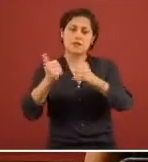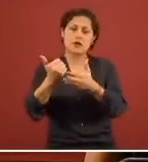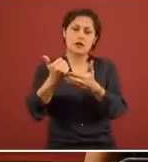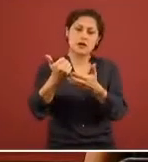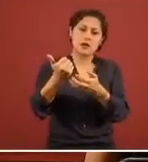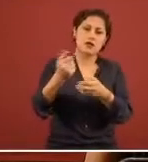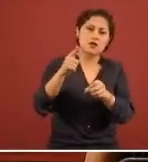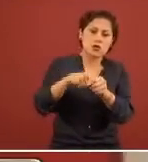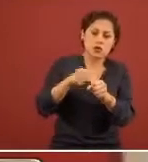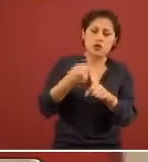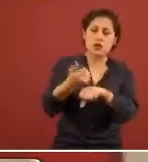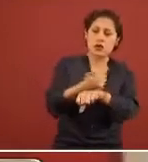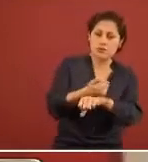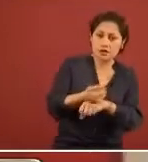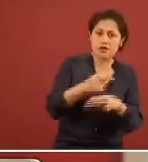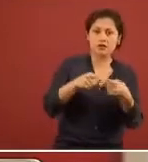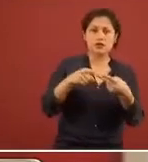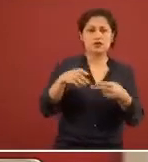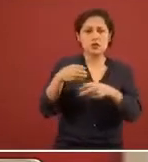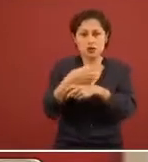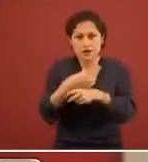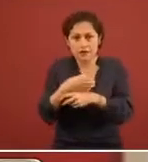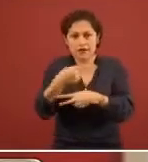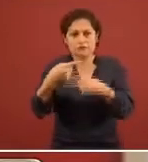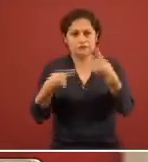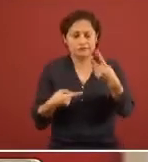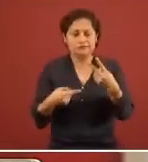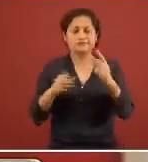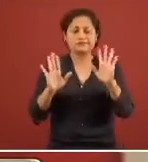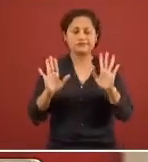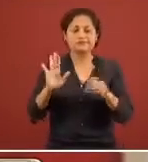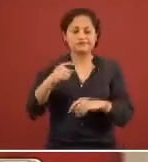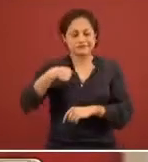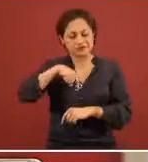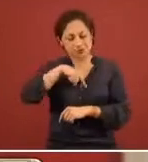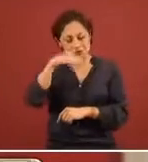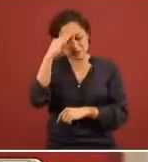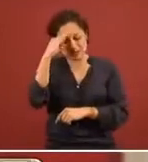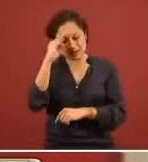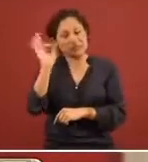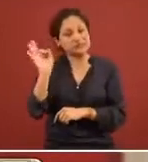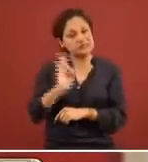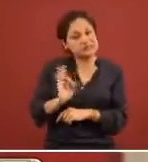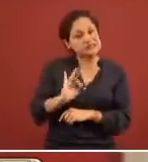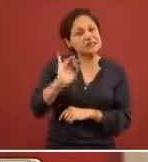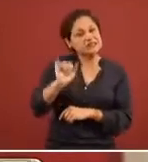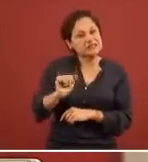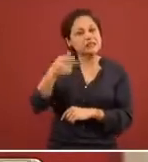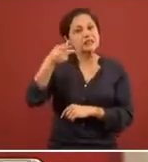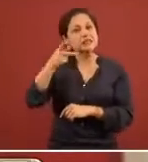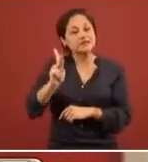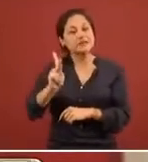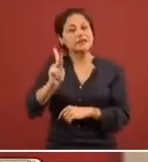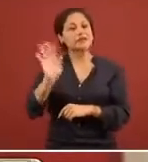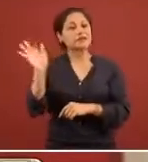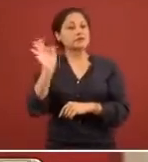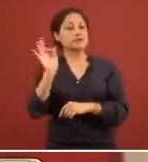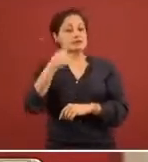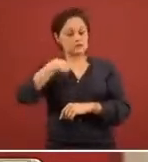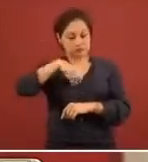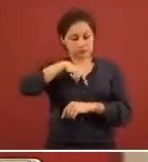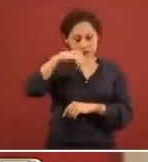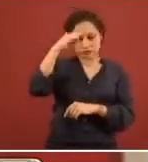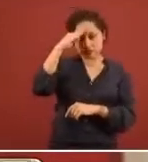ocre. Pero hemos considerado que podría ser confuso para la población si tuviéramos una especie